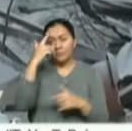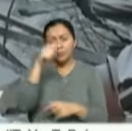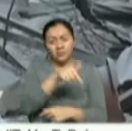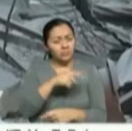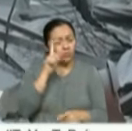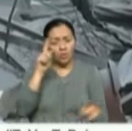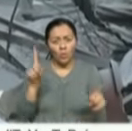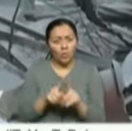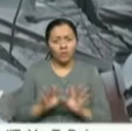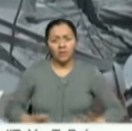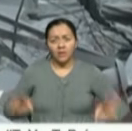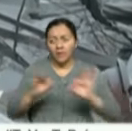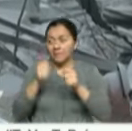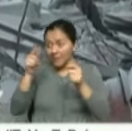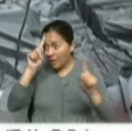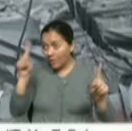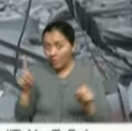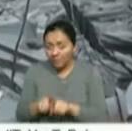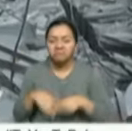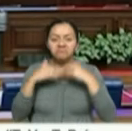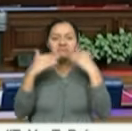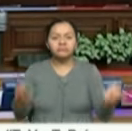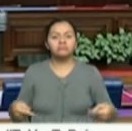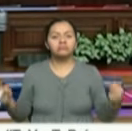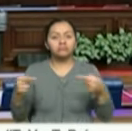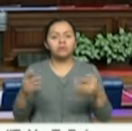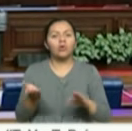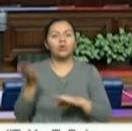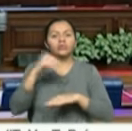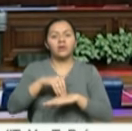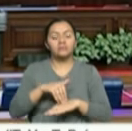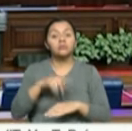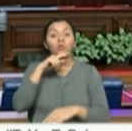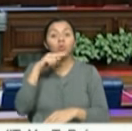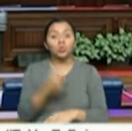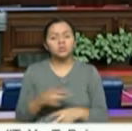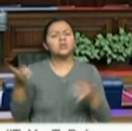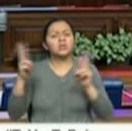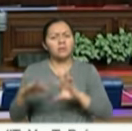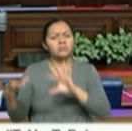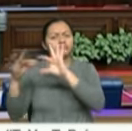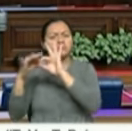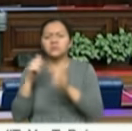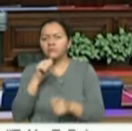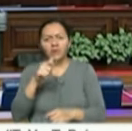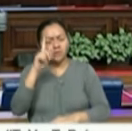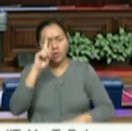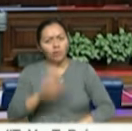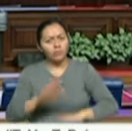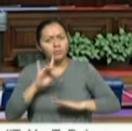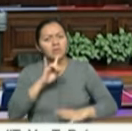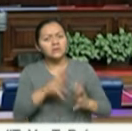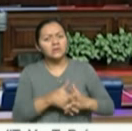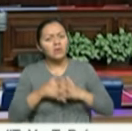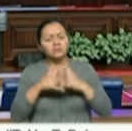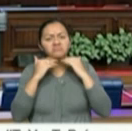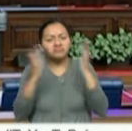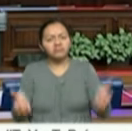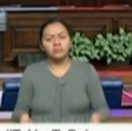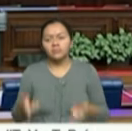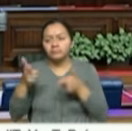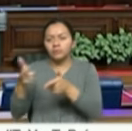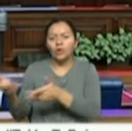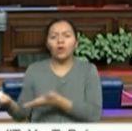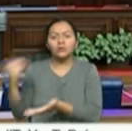de alto el fuego. La misma posición tiene su aliado Rusia, que resalta una falta de compromiso de Estados Unidos para obligar